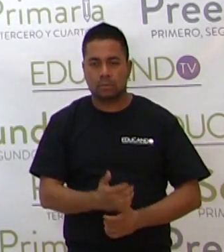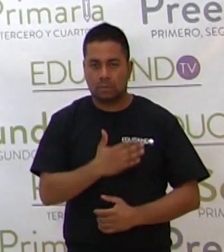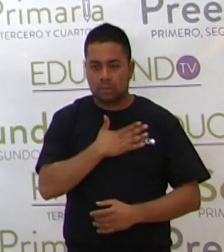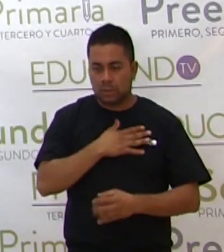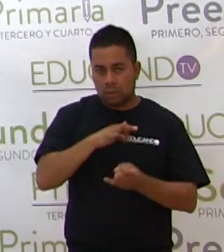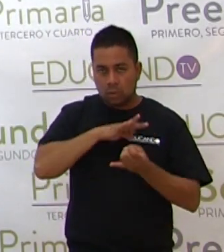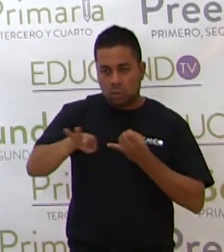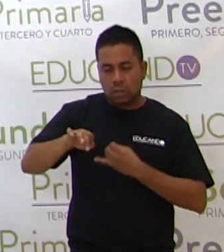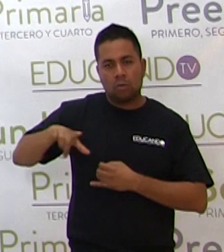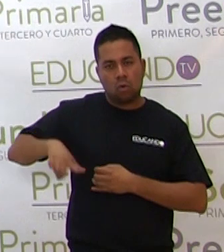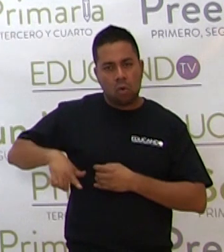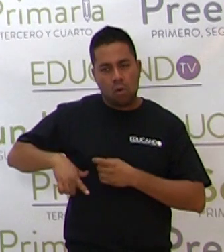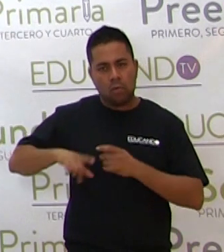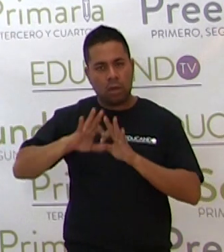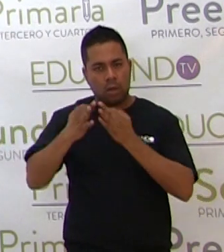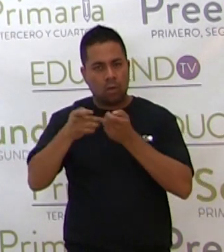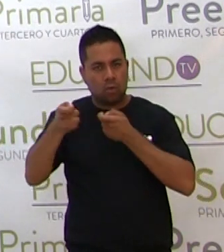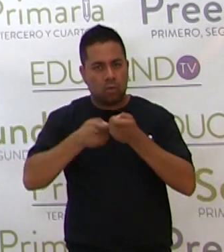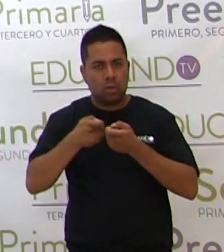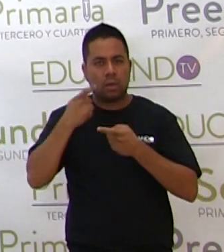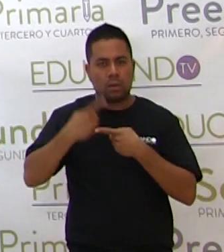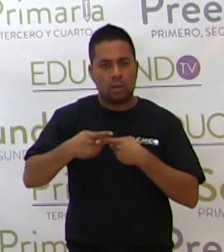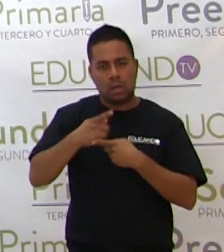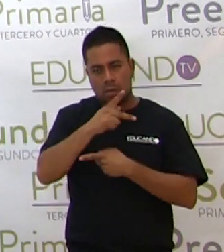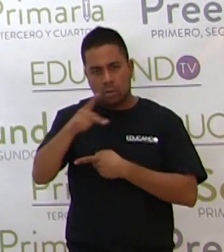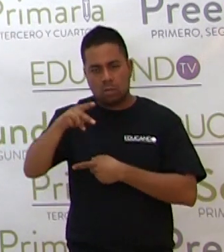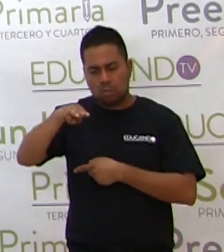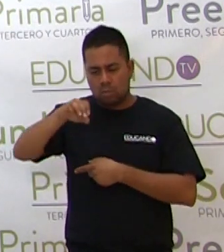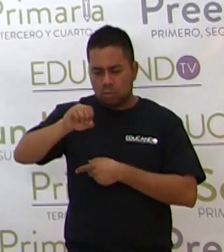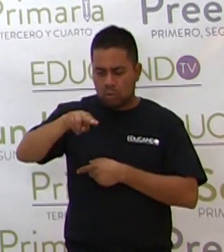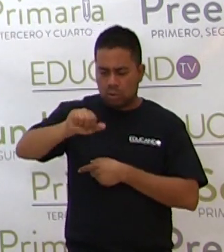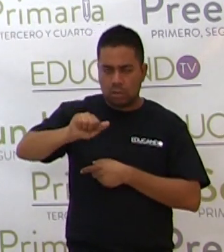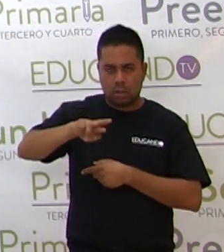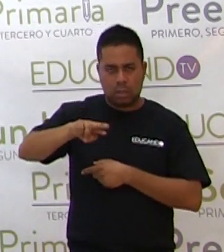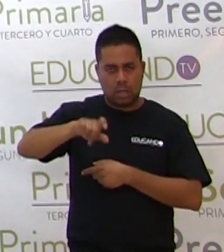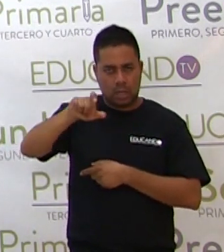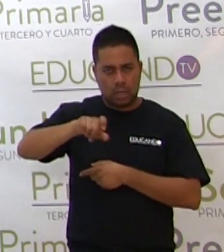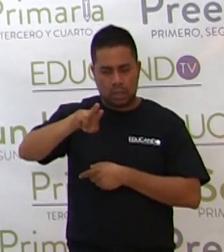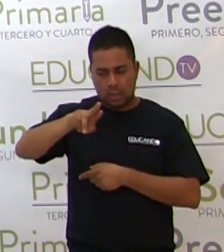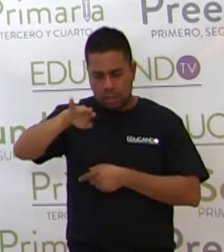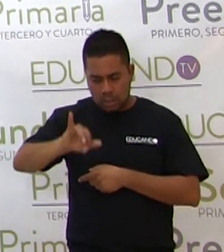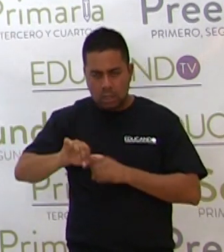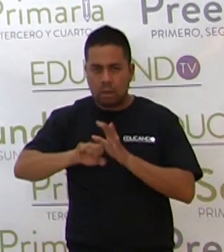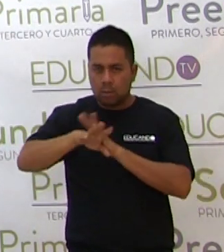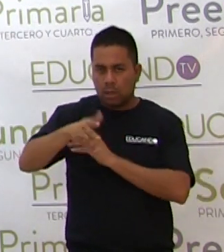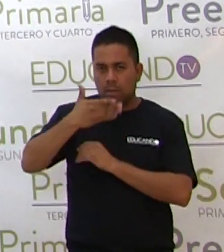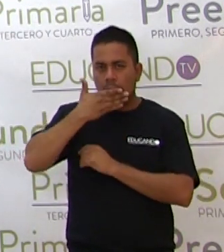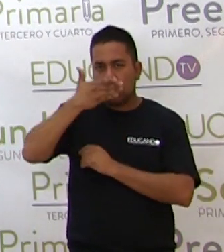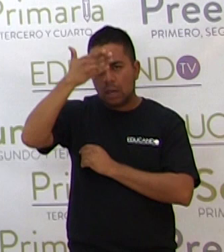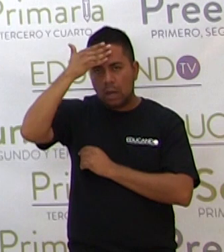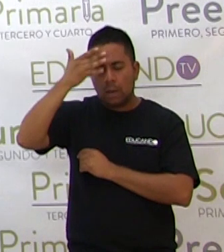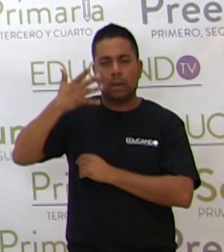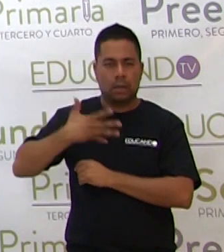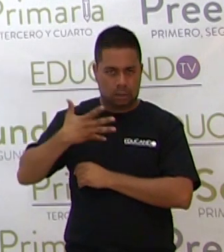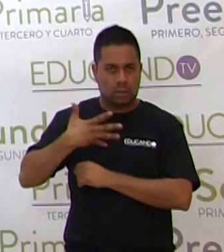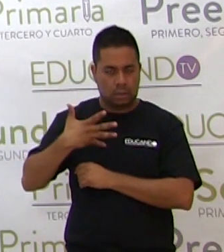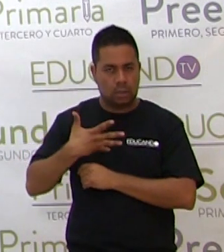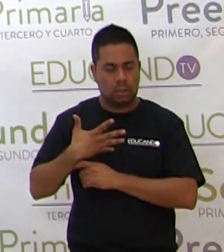gobierno su forma de gobierno son mayormente monarquías como arabia saudita